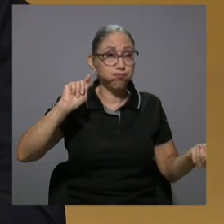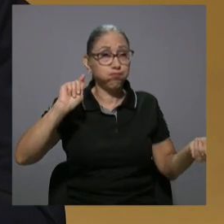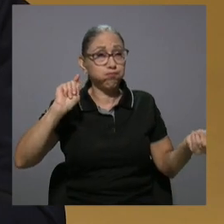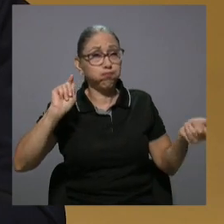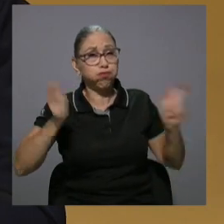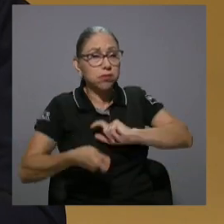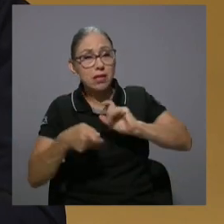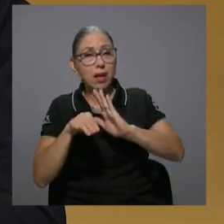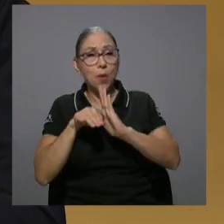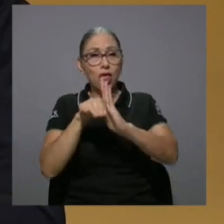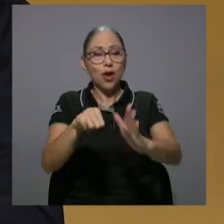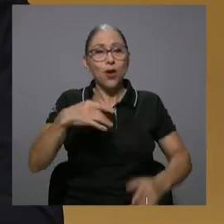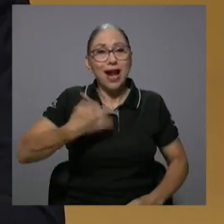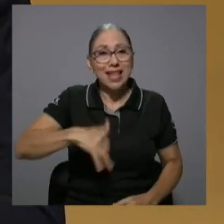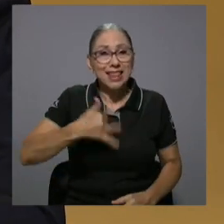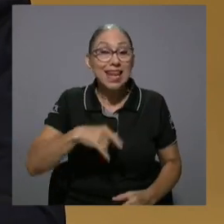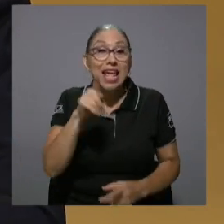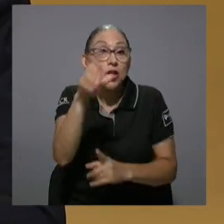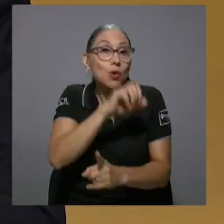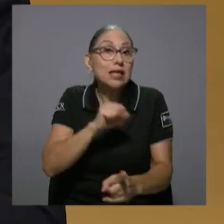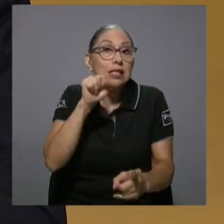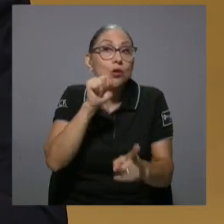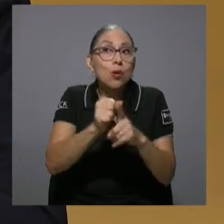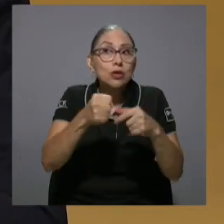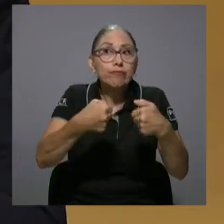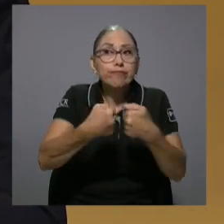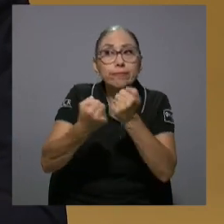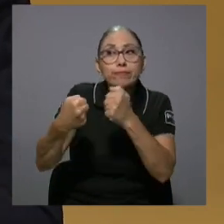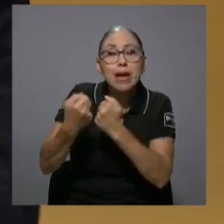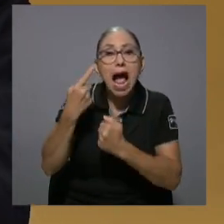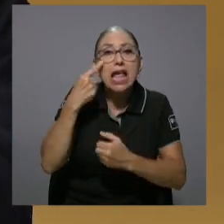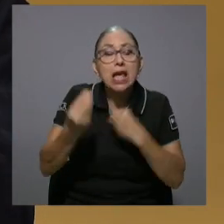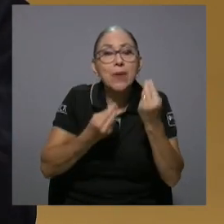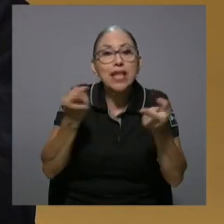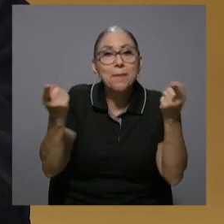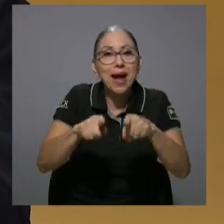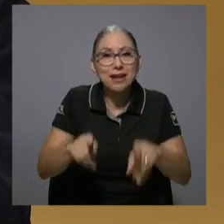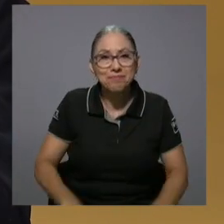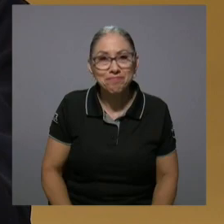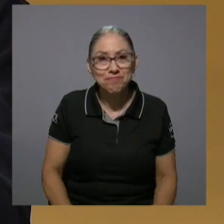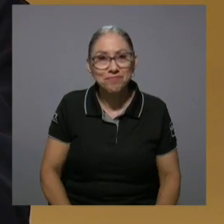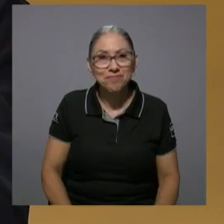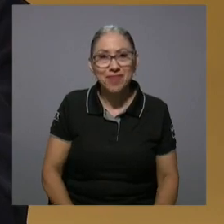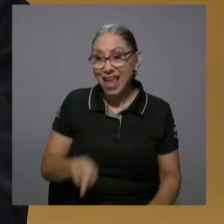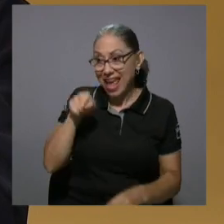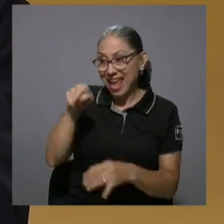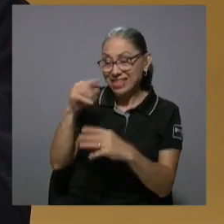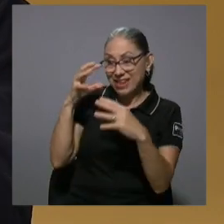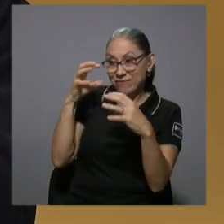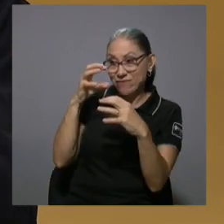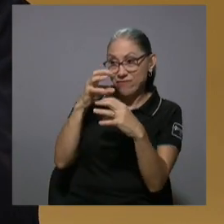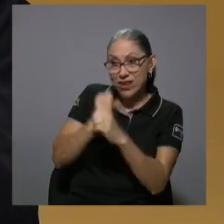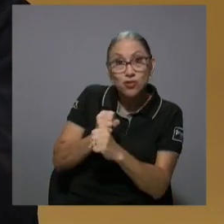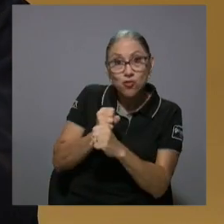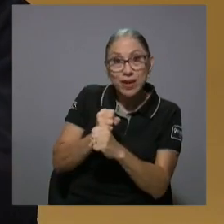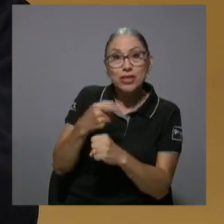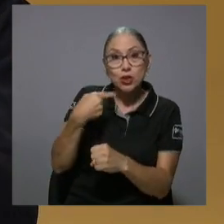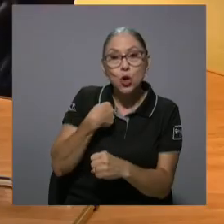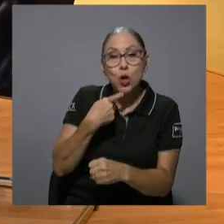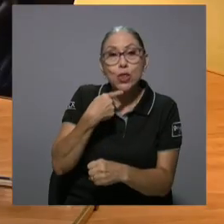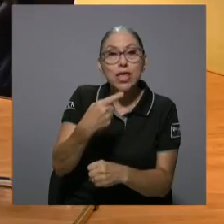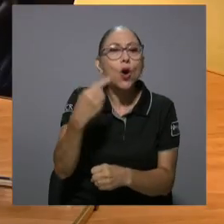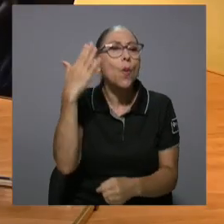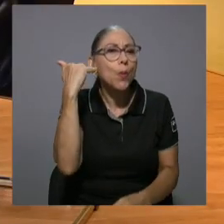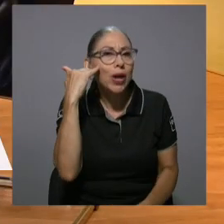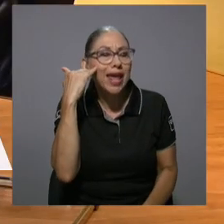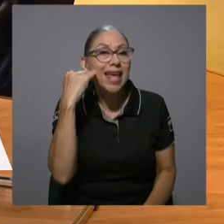y una confrontación que habrá que ver en qué para. Esta referencia la hago porque si recordamos, en